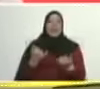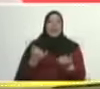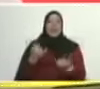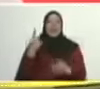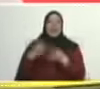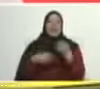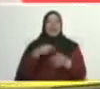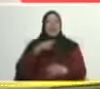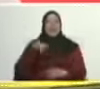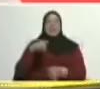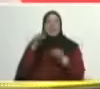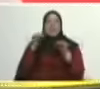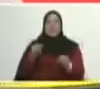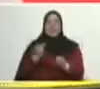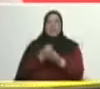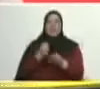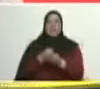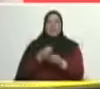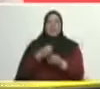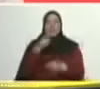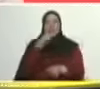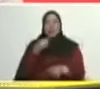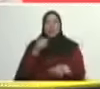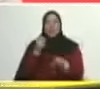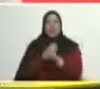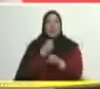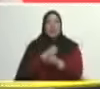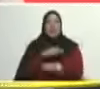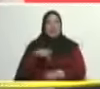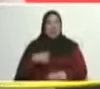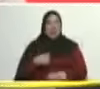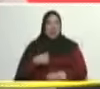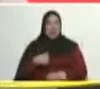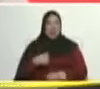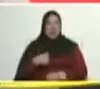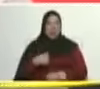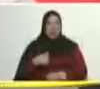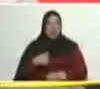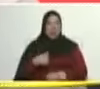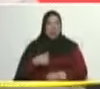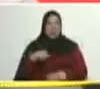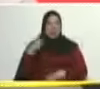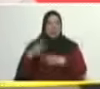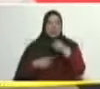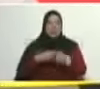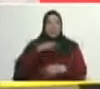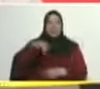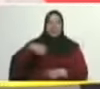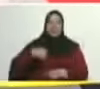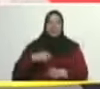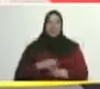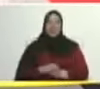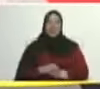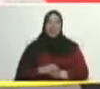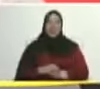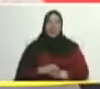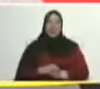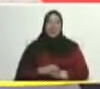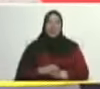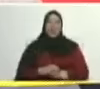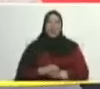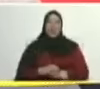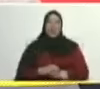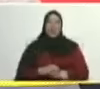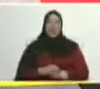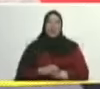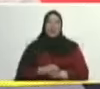desinteresada a Haití en áreas de gran impacto para su pueblo. Aún en las circunstancias actuales, mantenemos una brigada